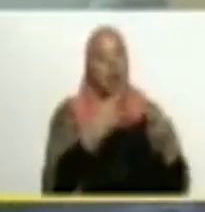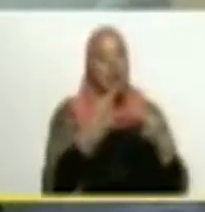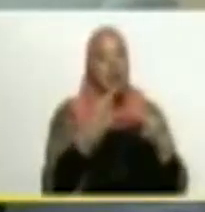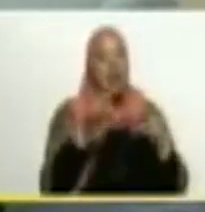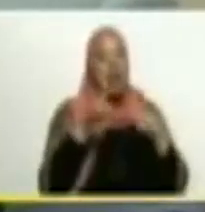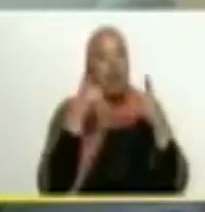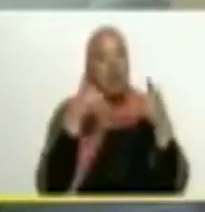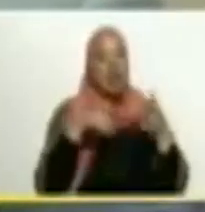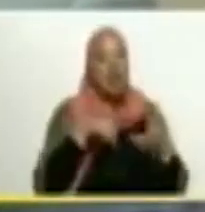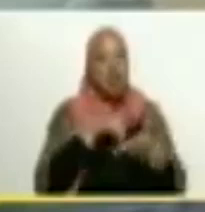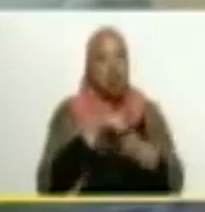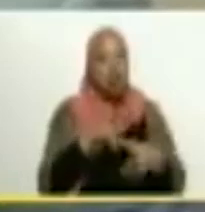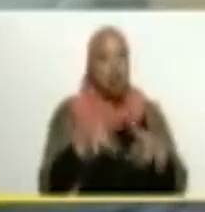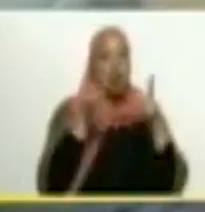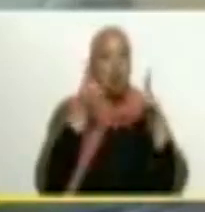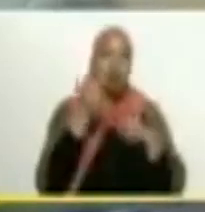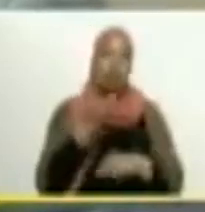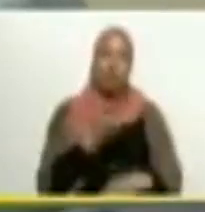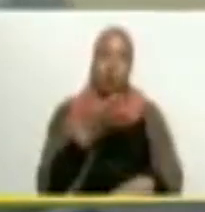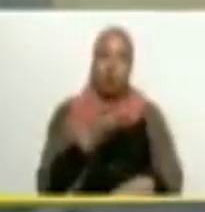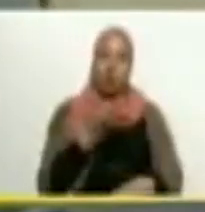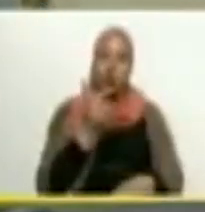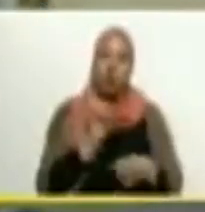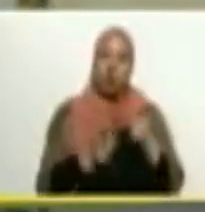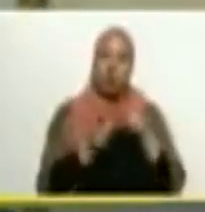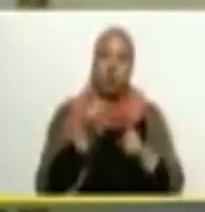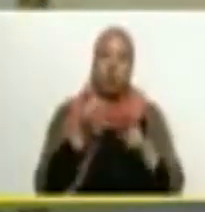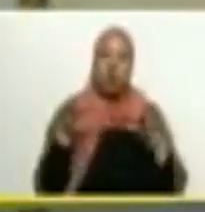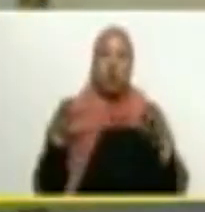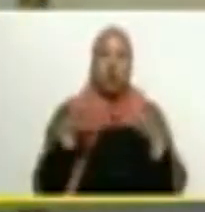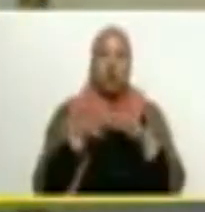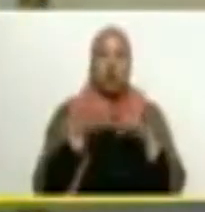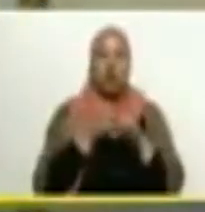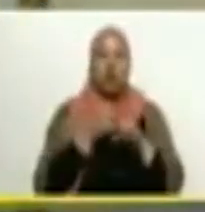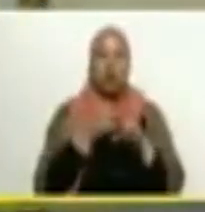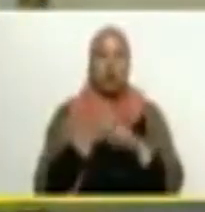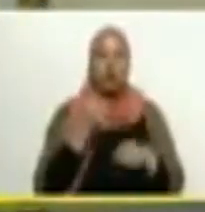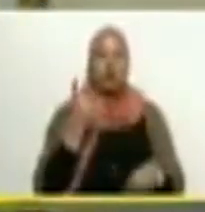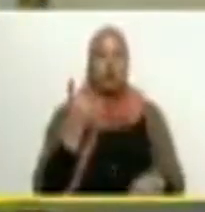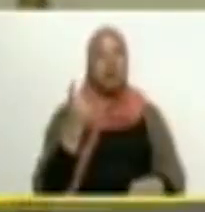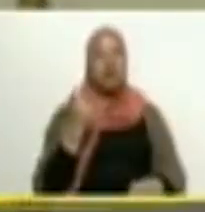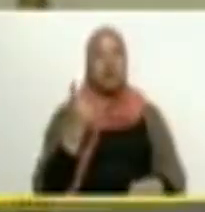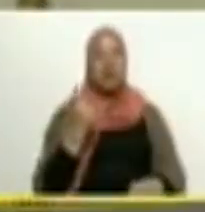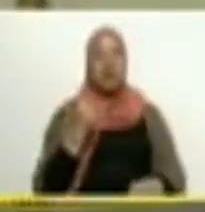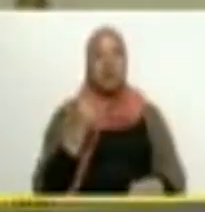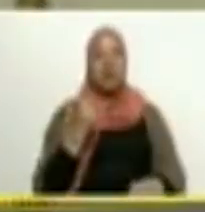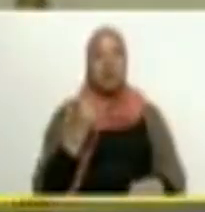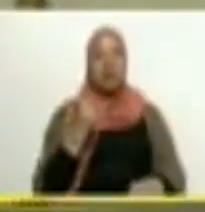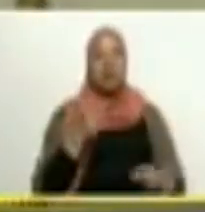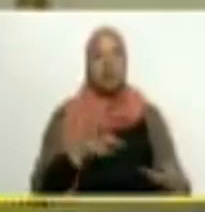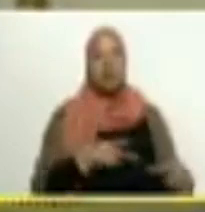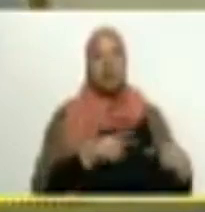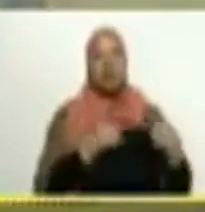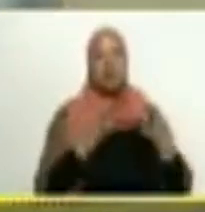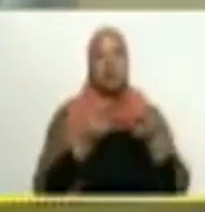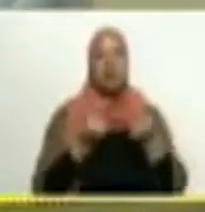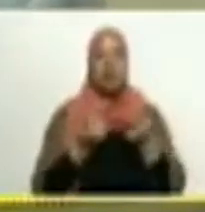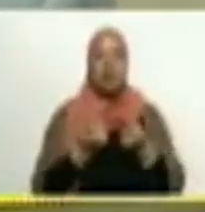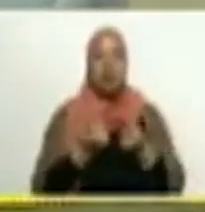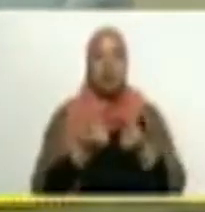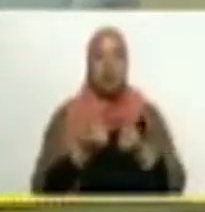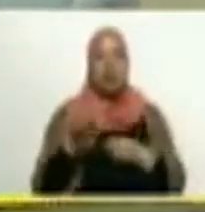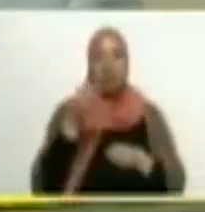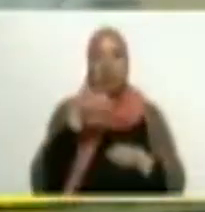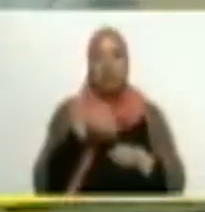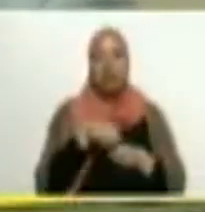puerto-aeropuerto, va a ser crucial en armar un eslabón que le falta a la cadena de valor económica en el centro